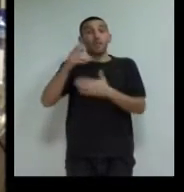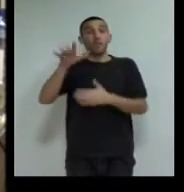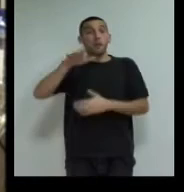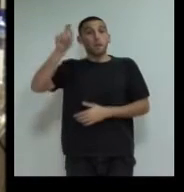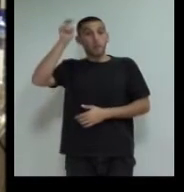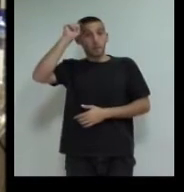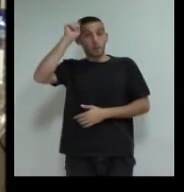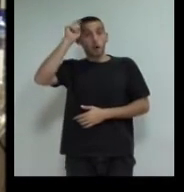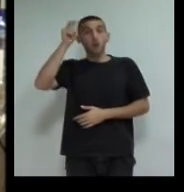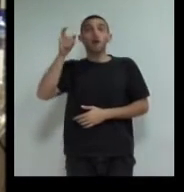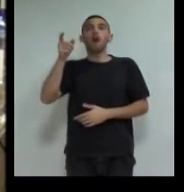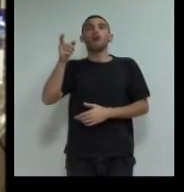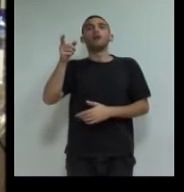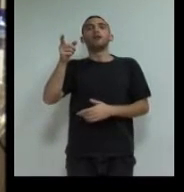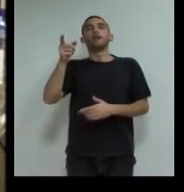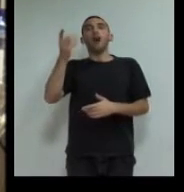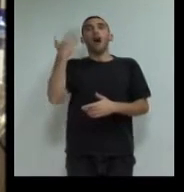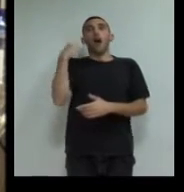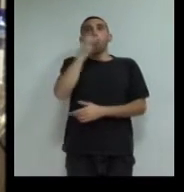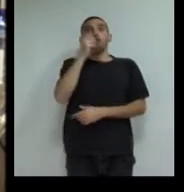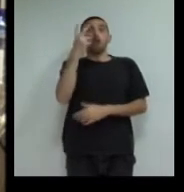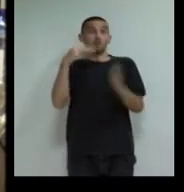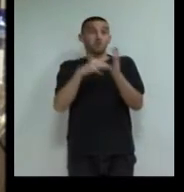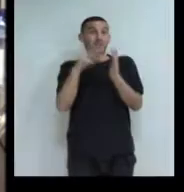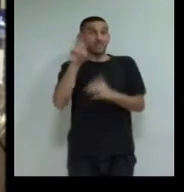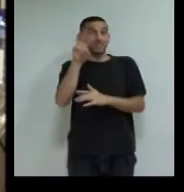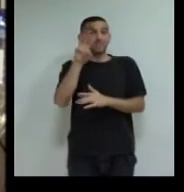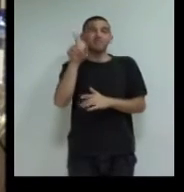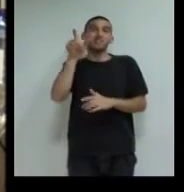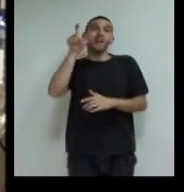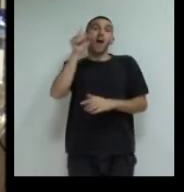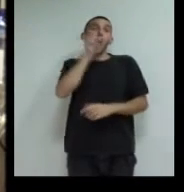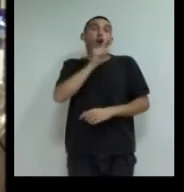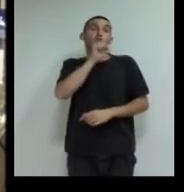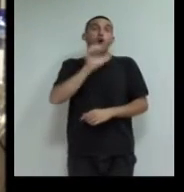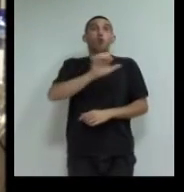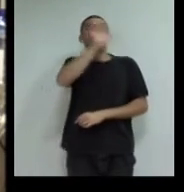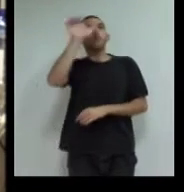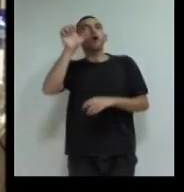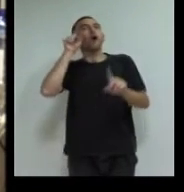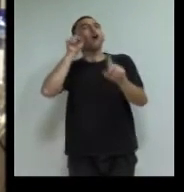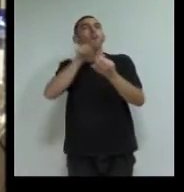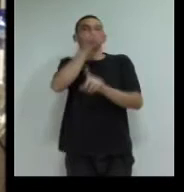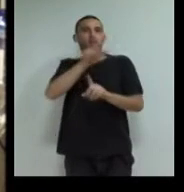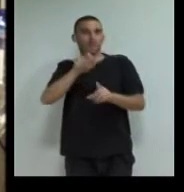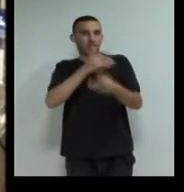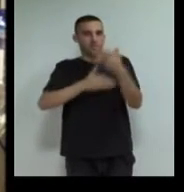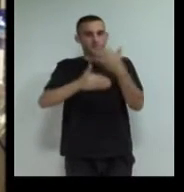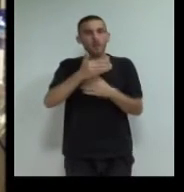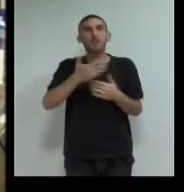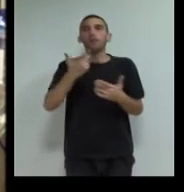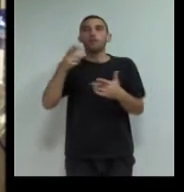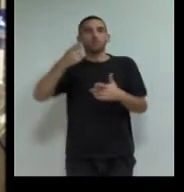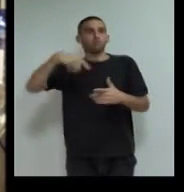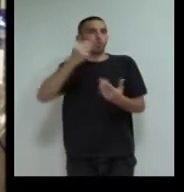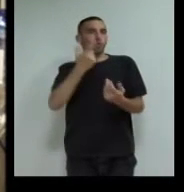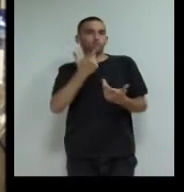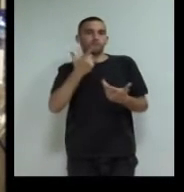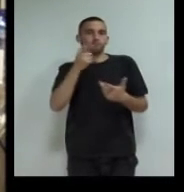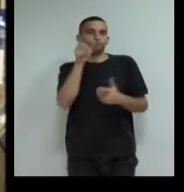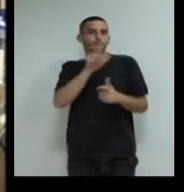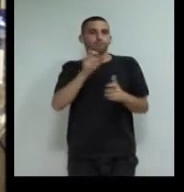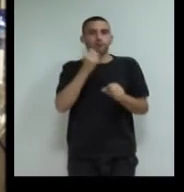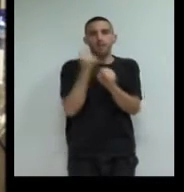año 2003, año europeo para las personas con discapacidad, fondos europeos, todo el mundo volcado en este tipo